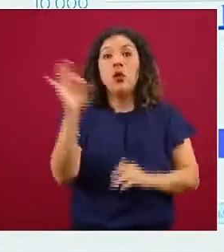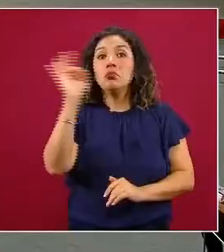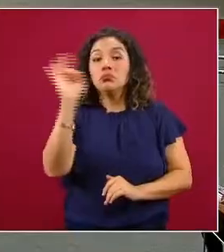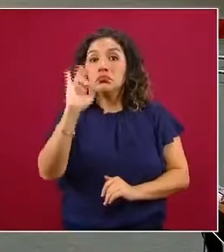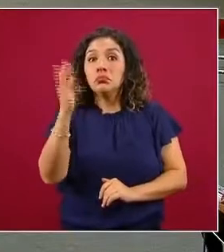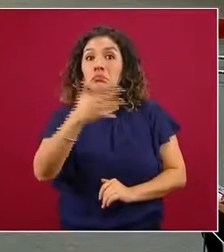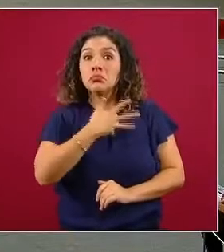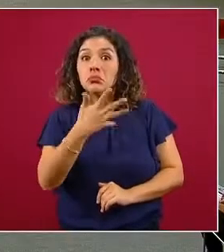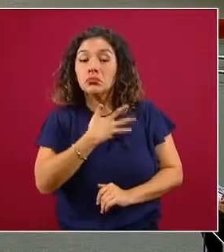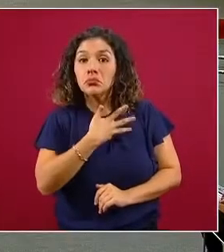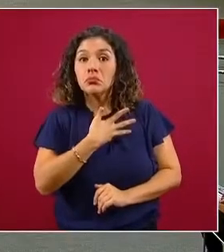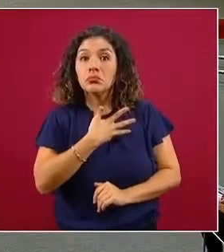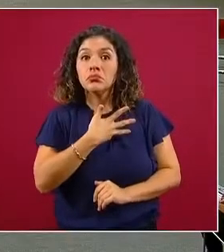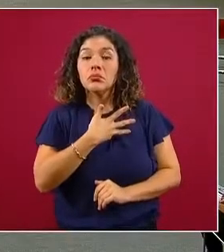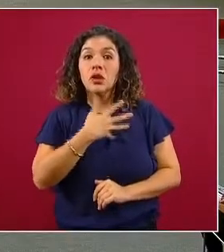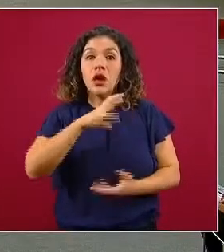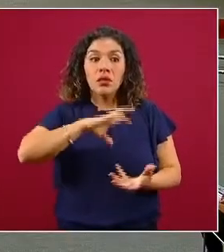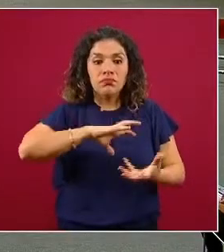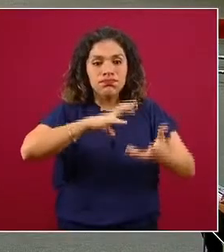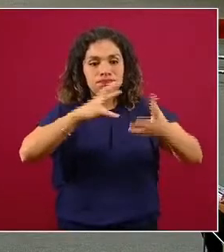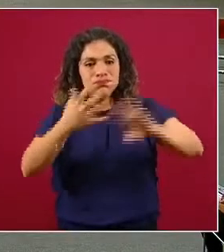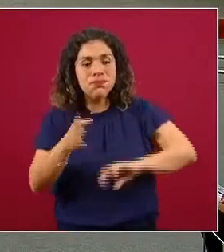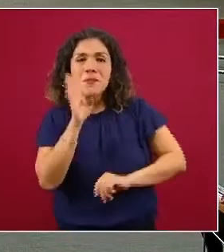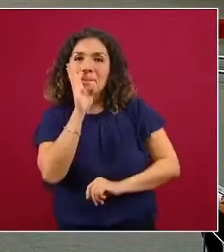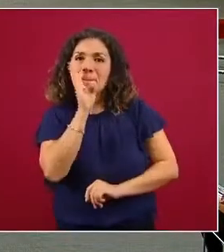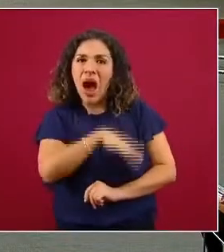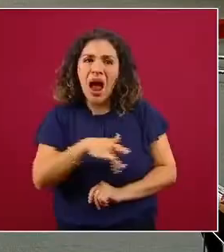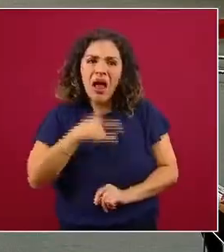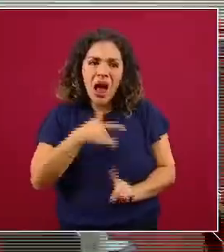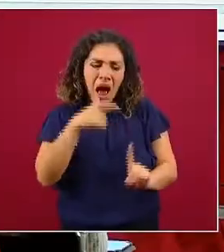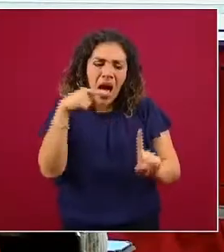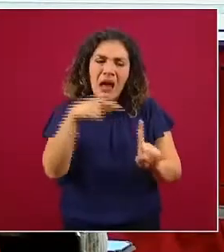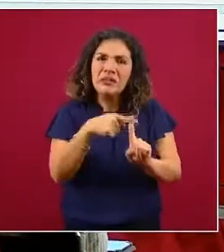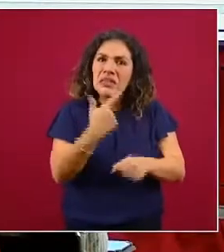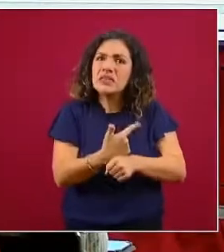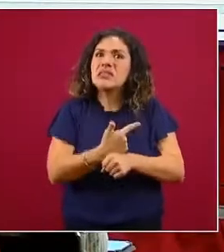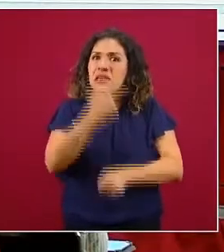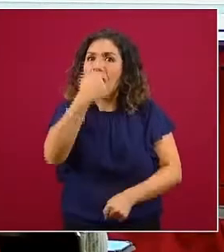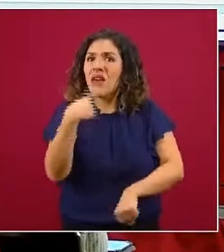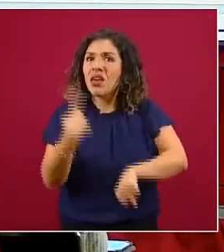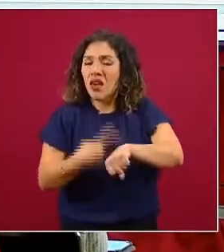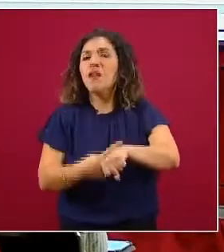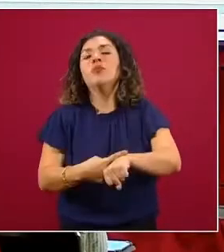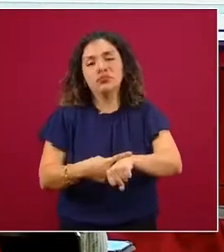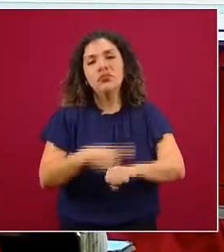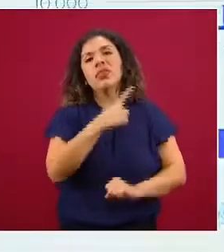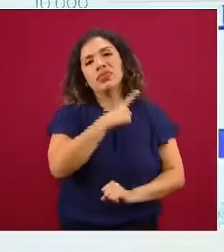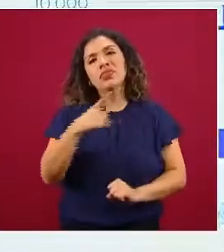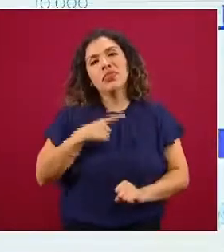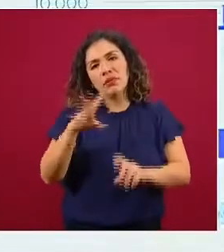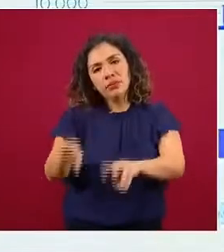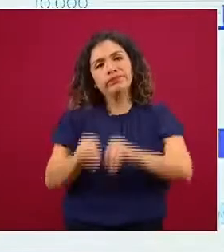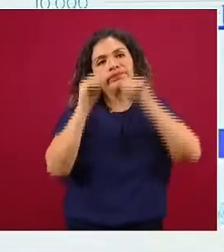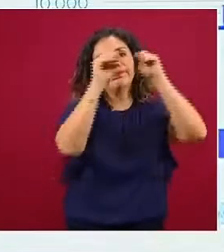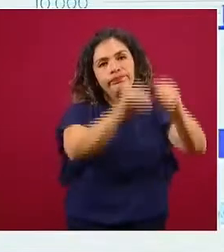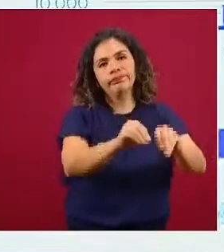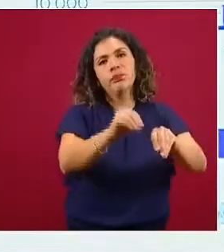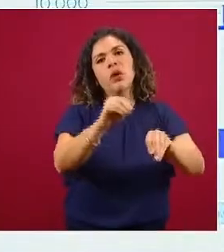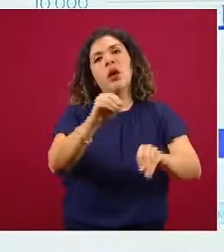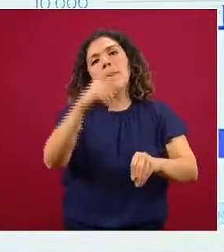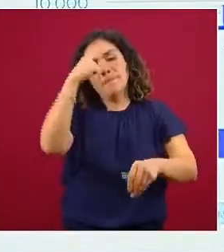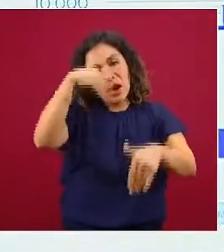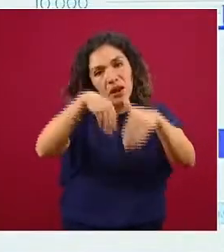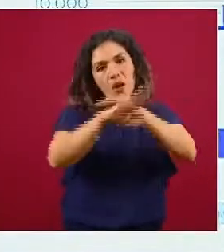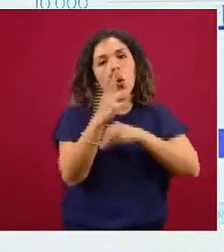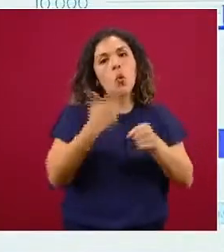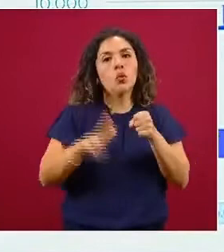clínico de evolución que no es favorable o hay presencia de signos de alarma, pues entonces proceder a la referencia o al